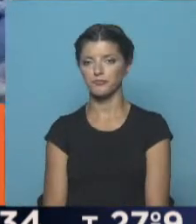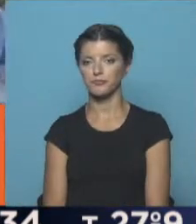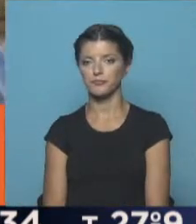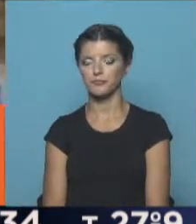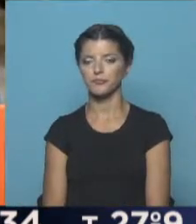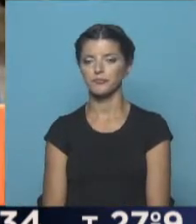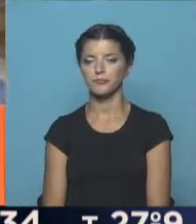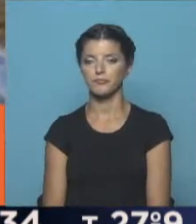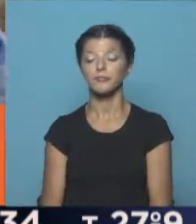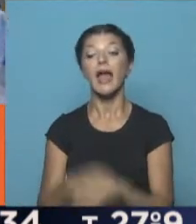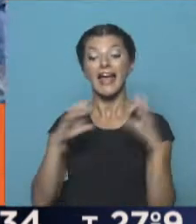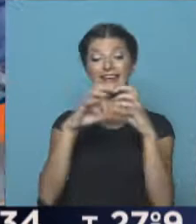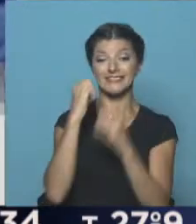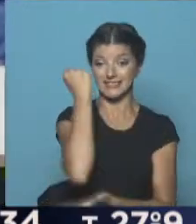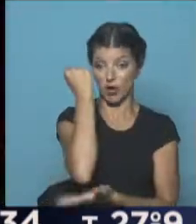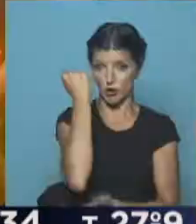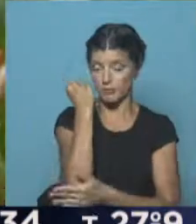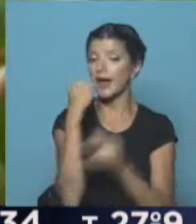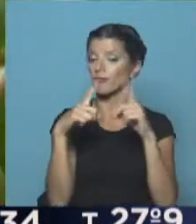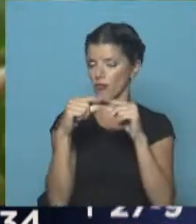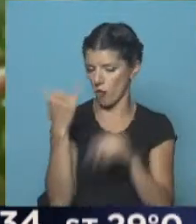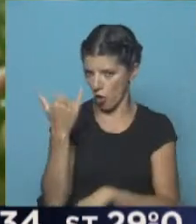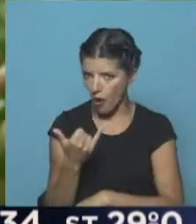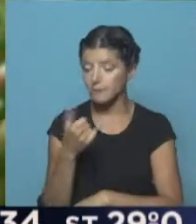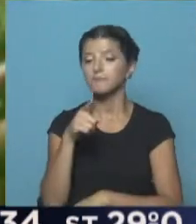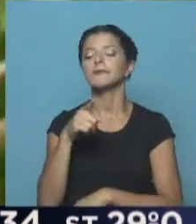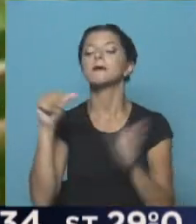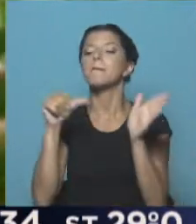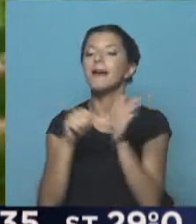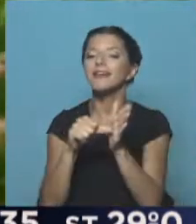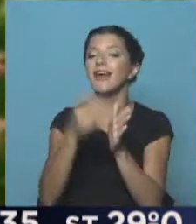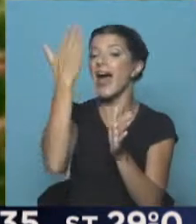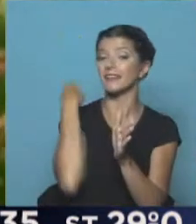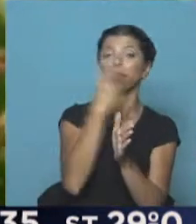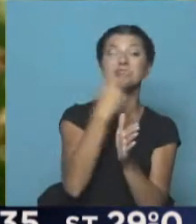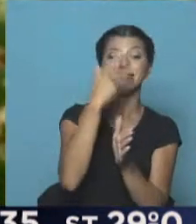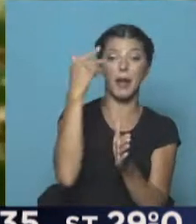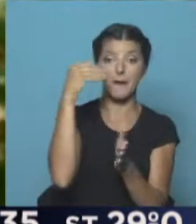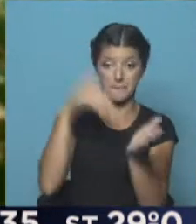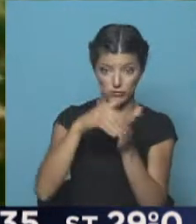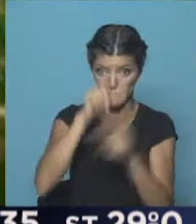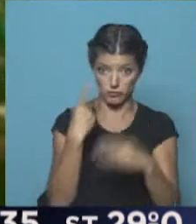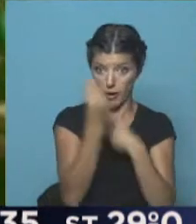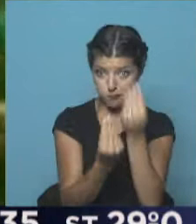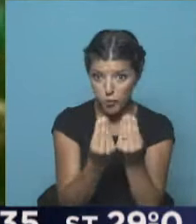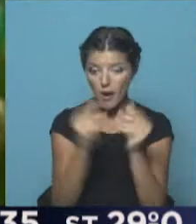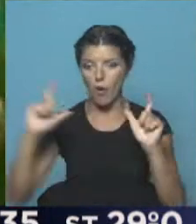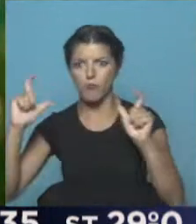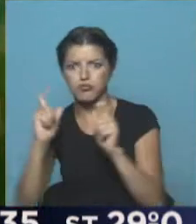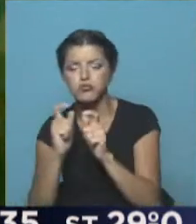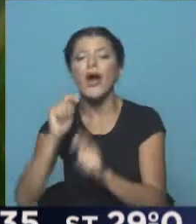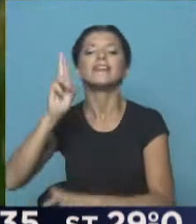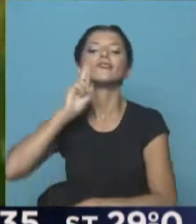y la crisis económica tiene cifras el país ha pasado de tener 23 millones de habitantes a sólo 19